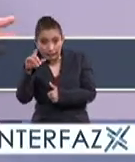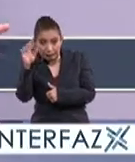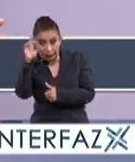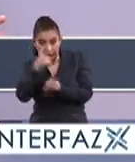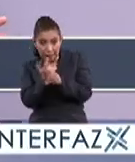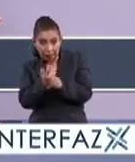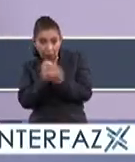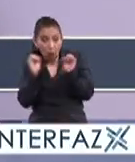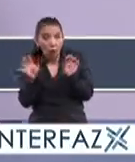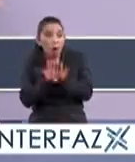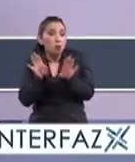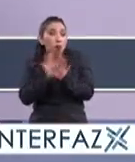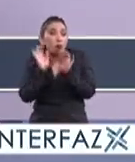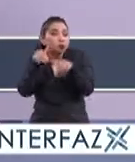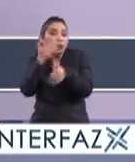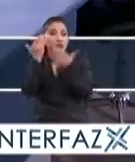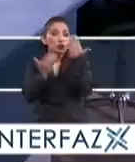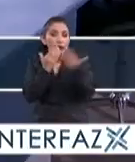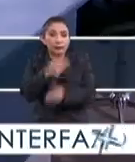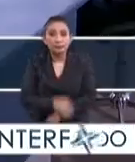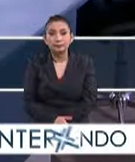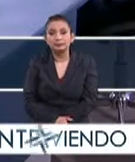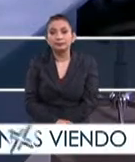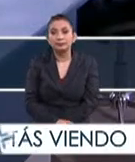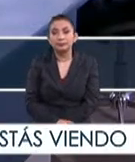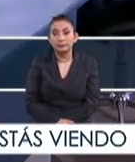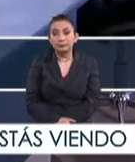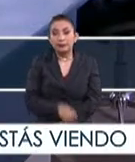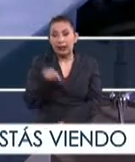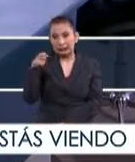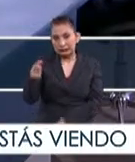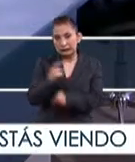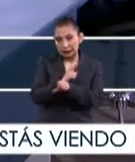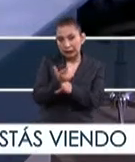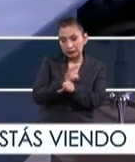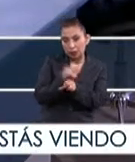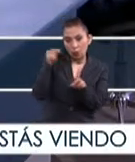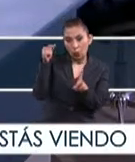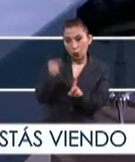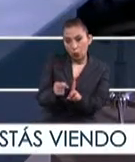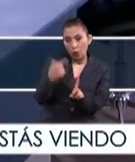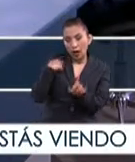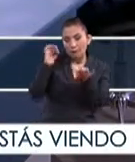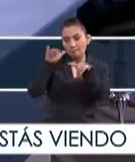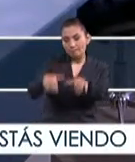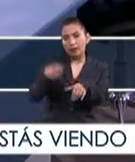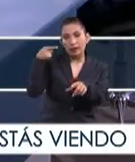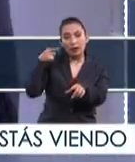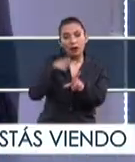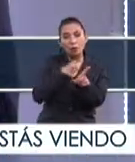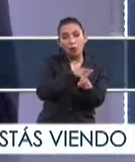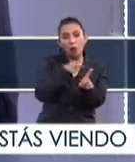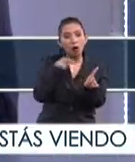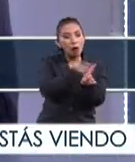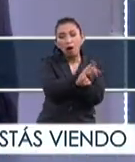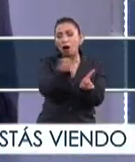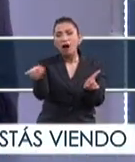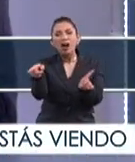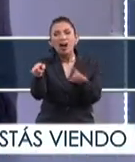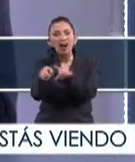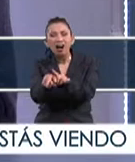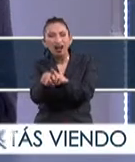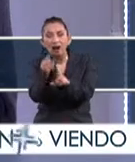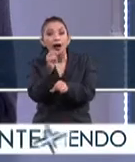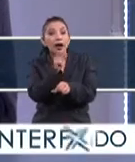pueden acceder los alumnos a esta licenciatura en neurociencias? Ok, esta licenciatura es una licenciatura de ingreso indirecto. ¿A qué se le llama acceso